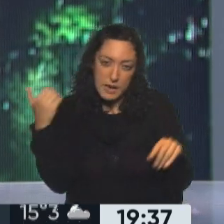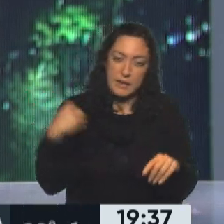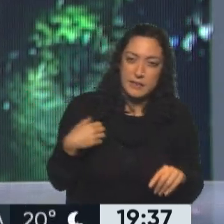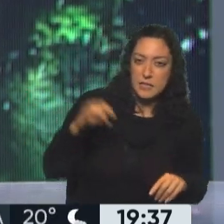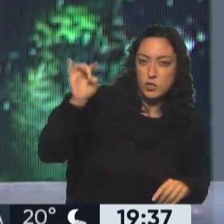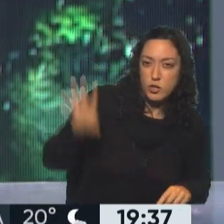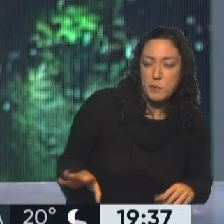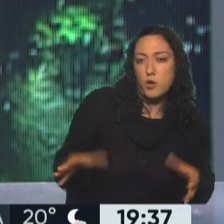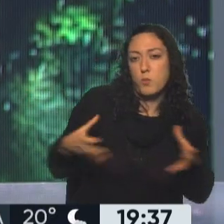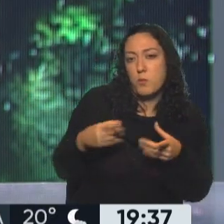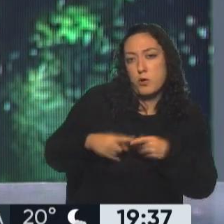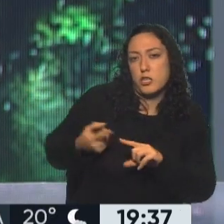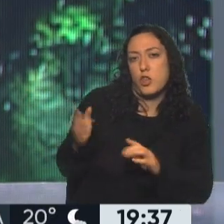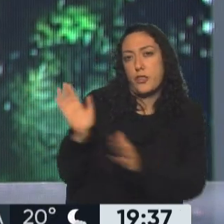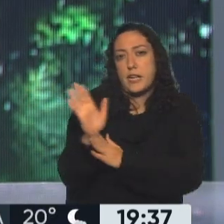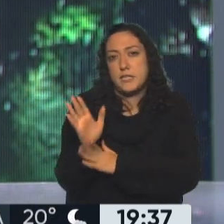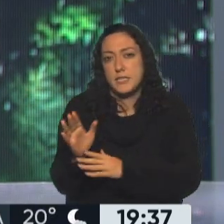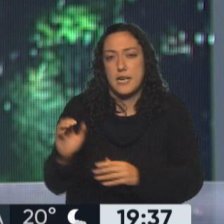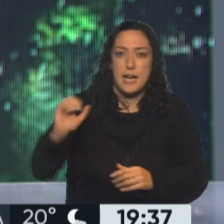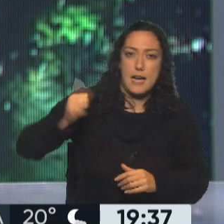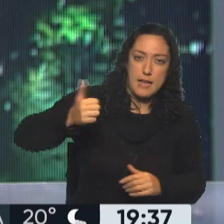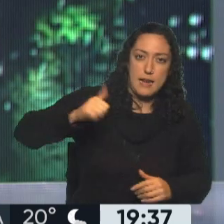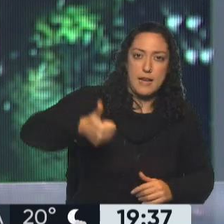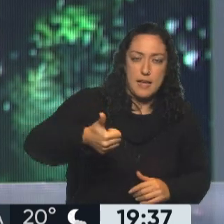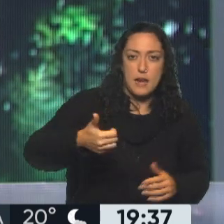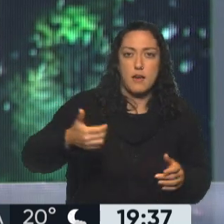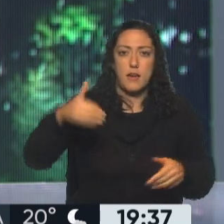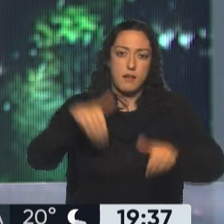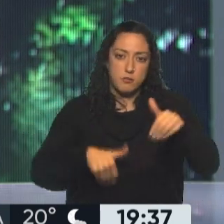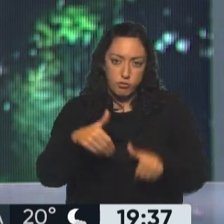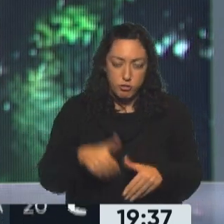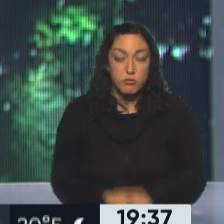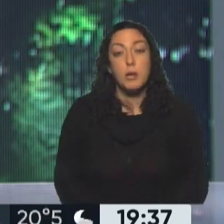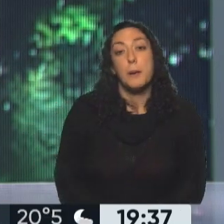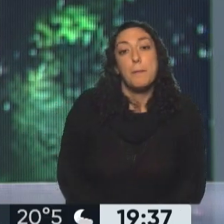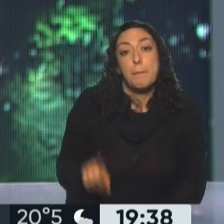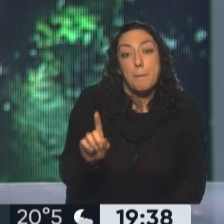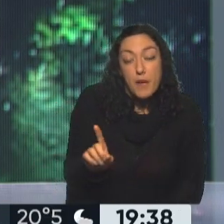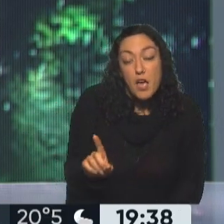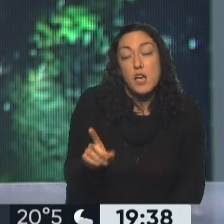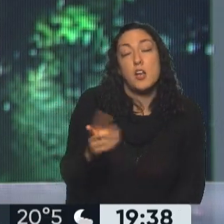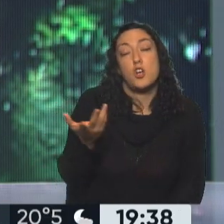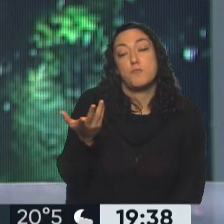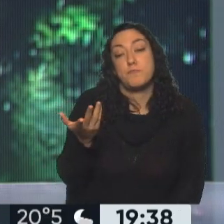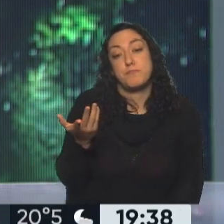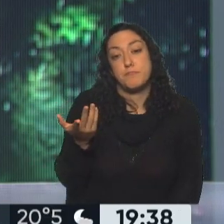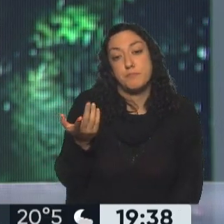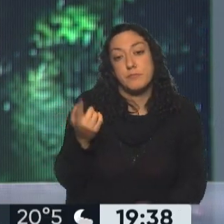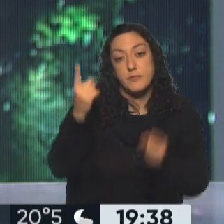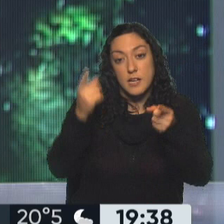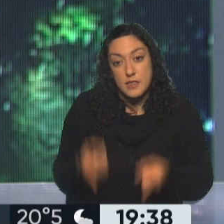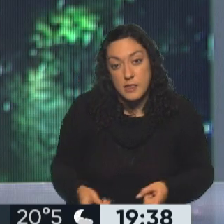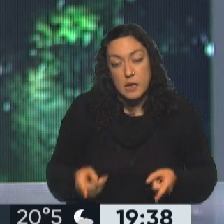que es la derechización de buena parte del electorado. Ahora, por otra parte, hay